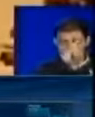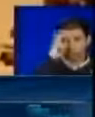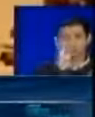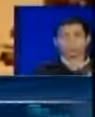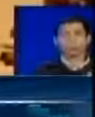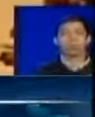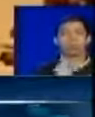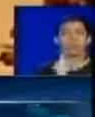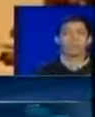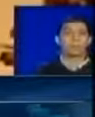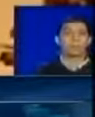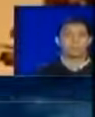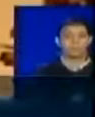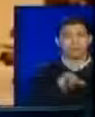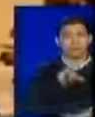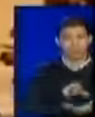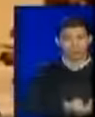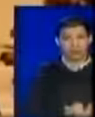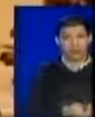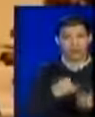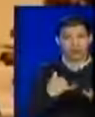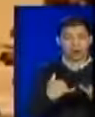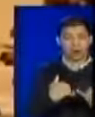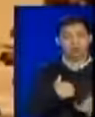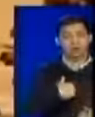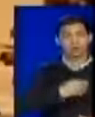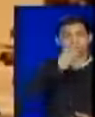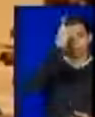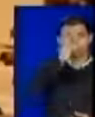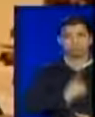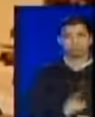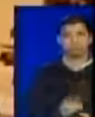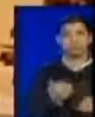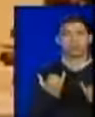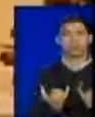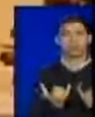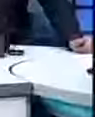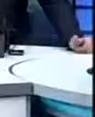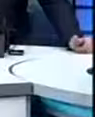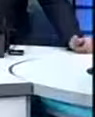razón fundamental para proceder en la forma como lo acabo de hacer.